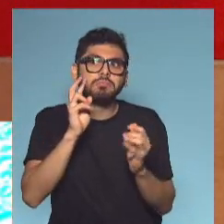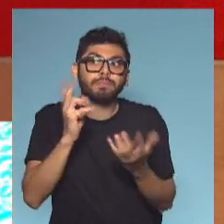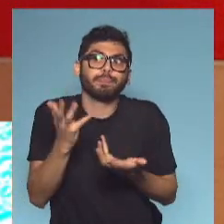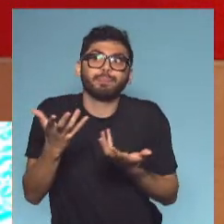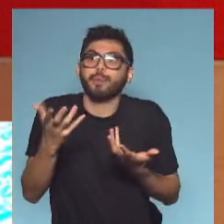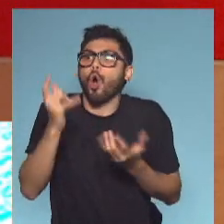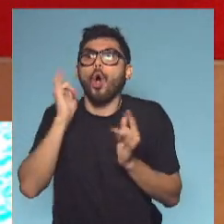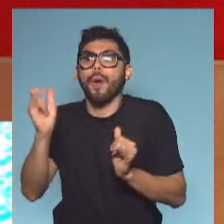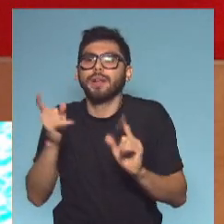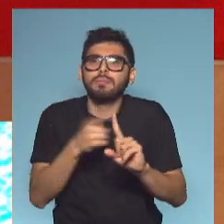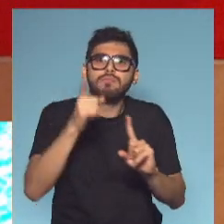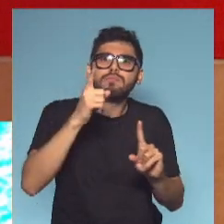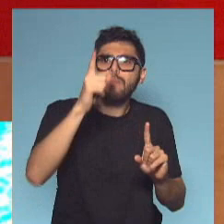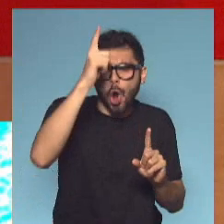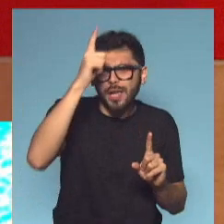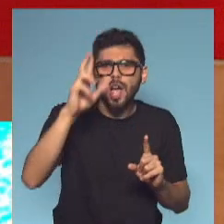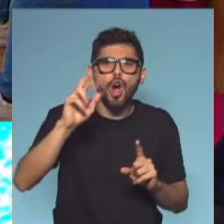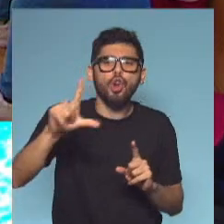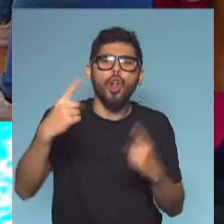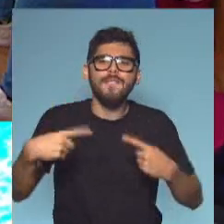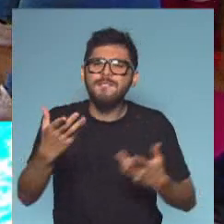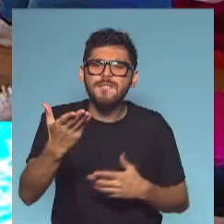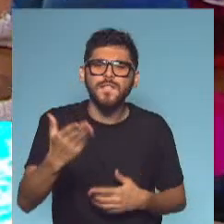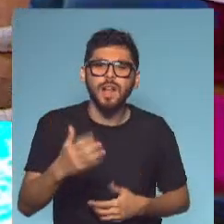con la policía y la violencia policial en estos últimos años?